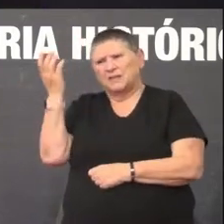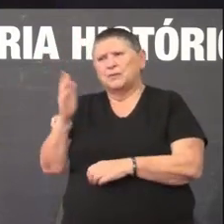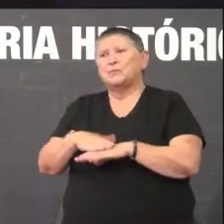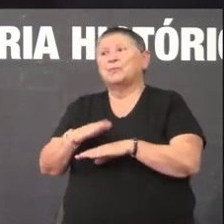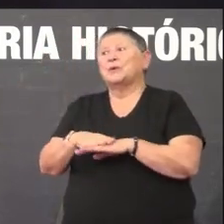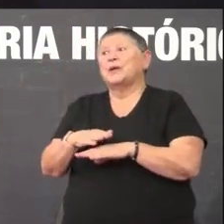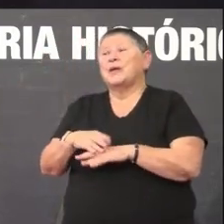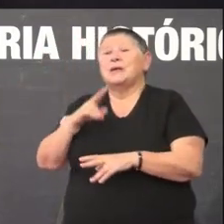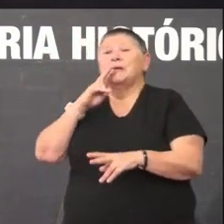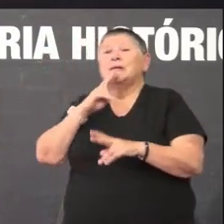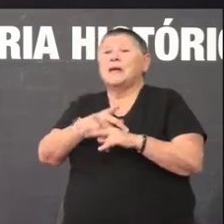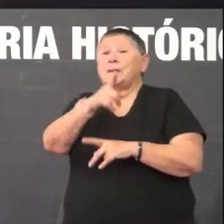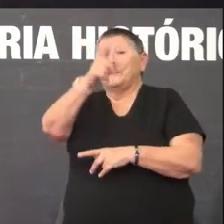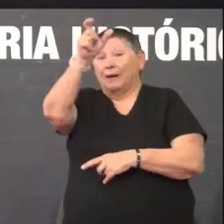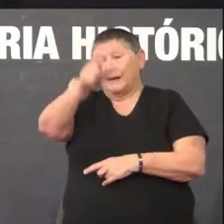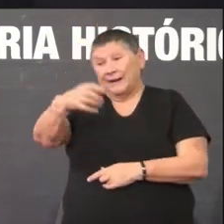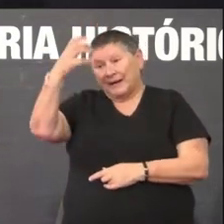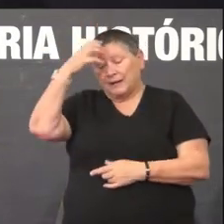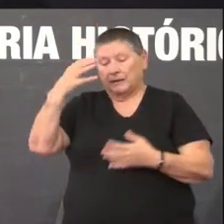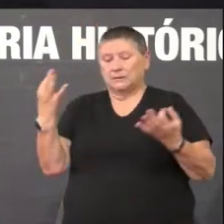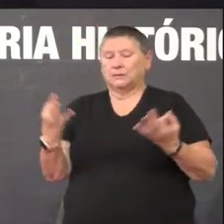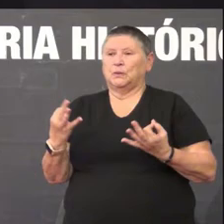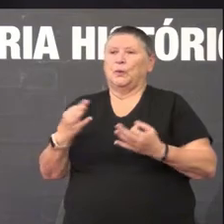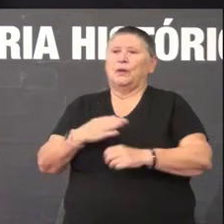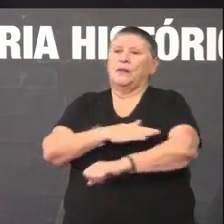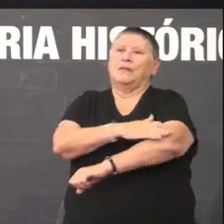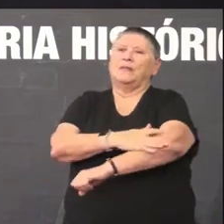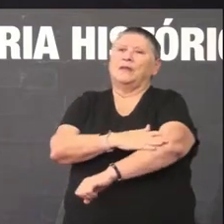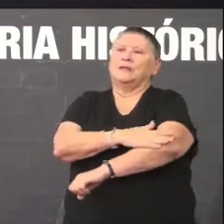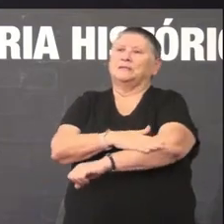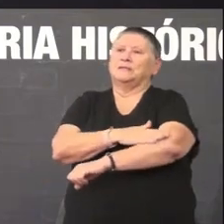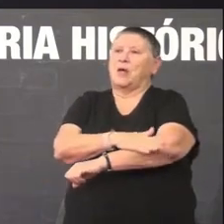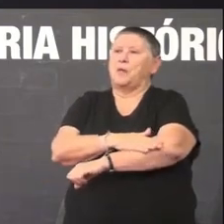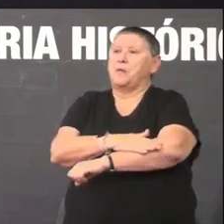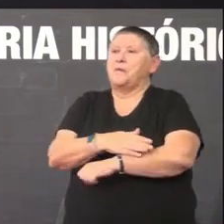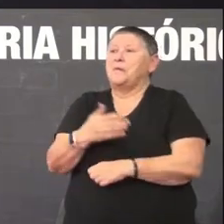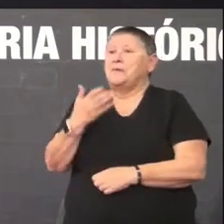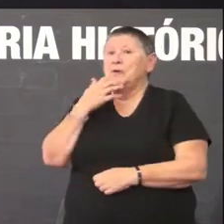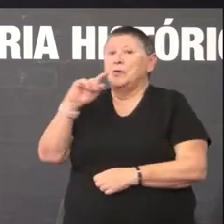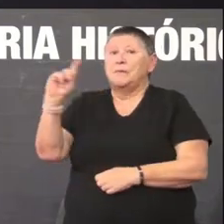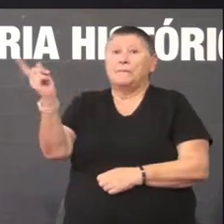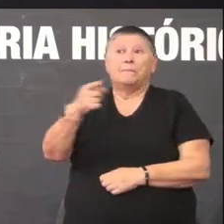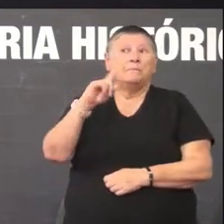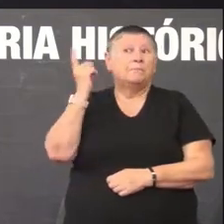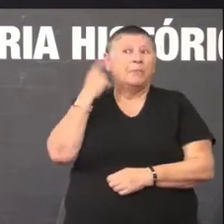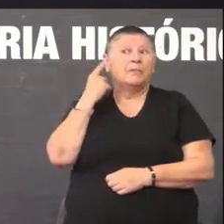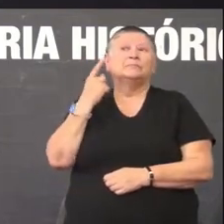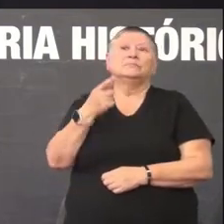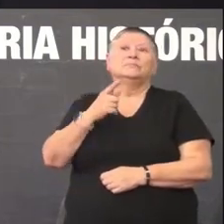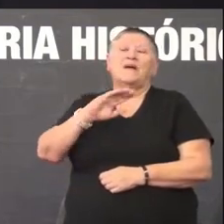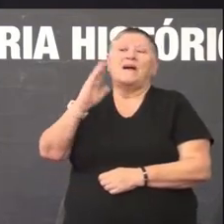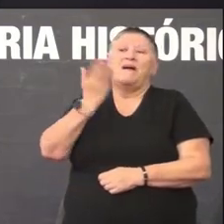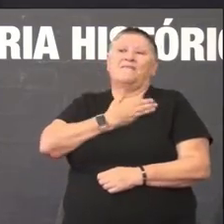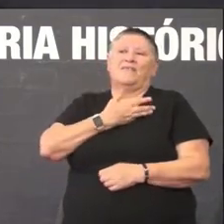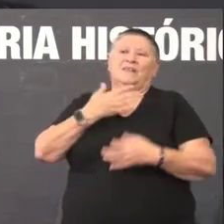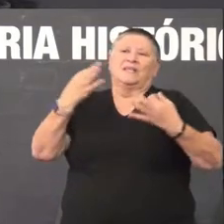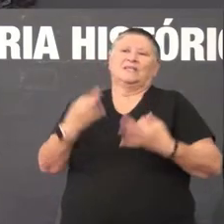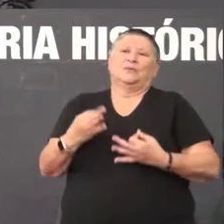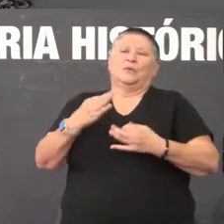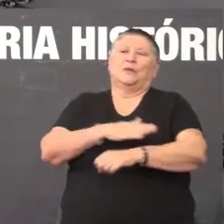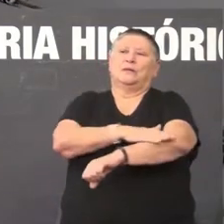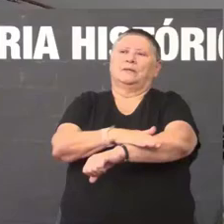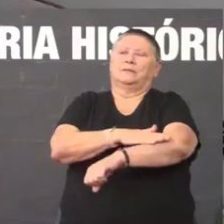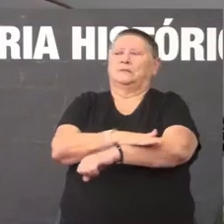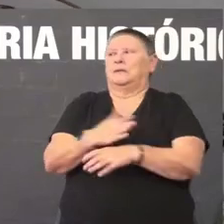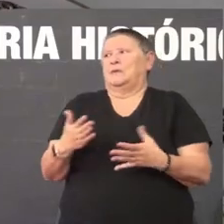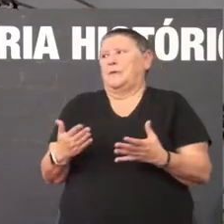le llaman seguridad del Estado, si estas cosas se saben, afectan a la seguridad del Estado. Es decir, y yo voy